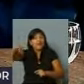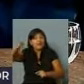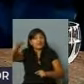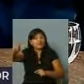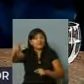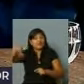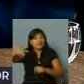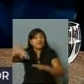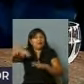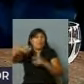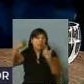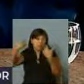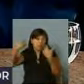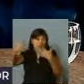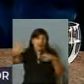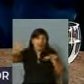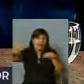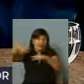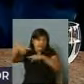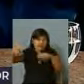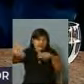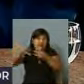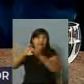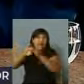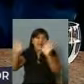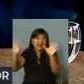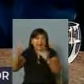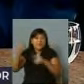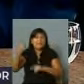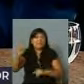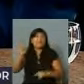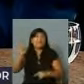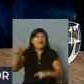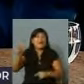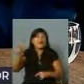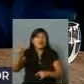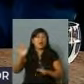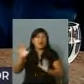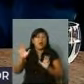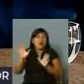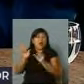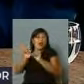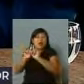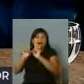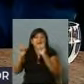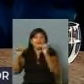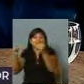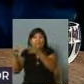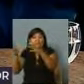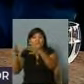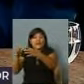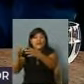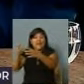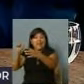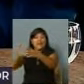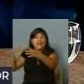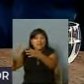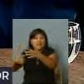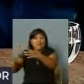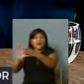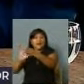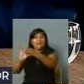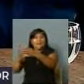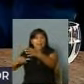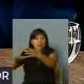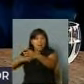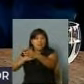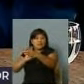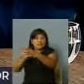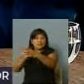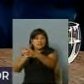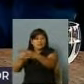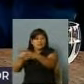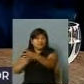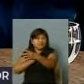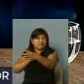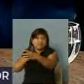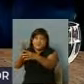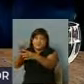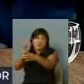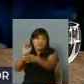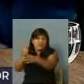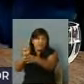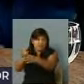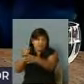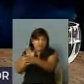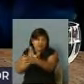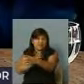dentro de la Quiaca. Lo que hacemos es cerrar la circulación interjurisdiccional, salvo el